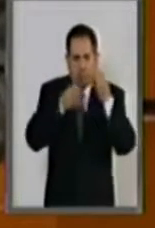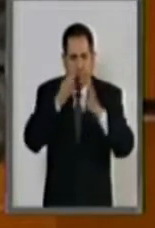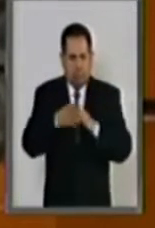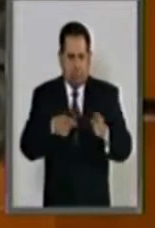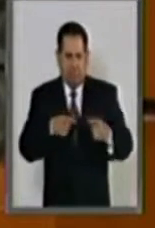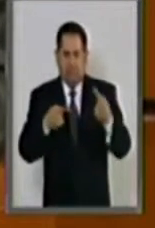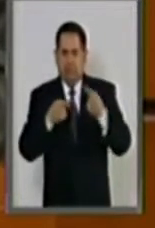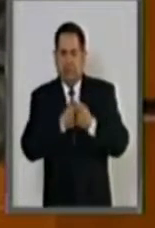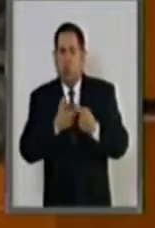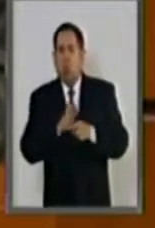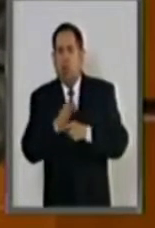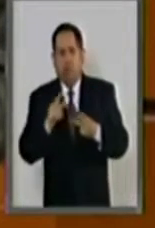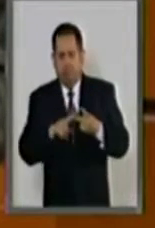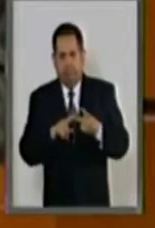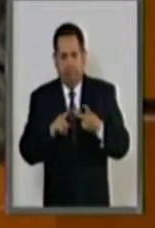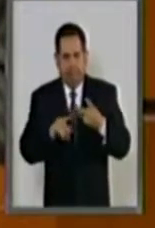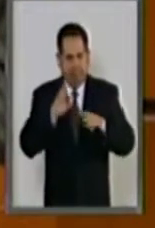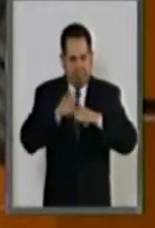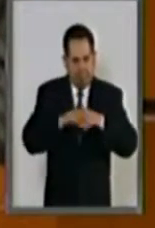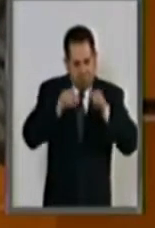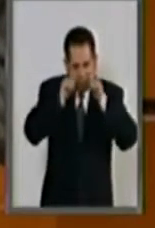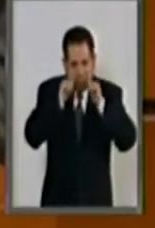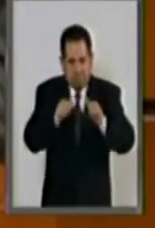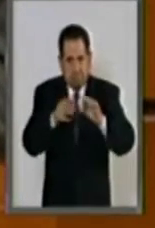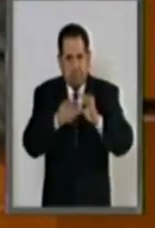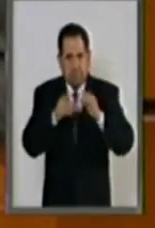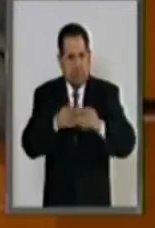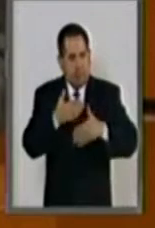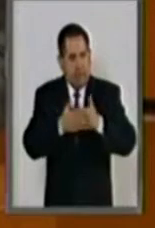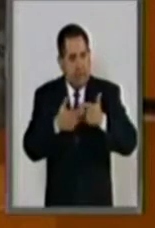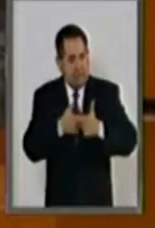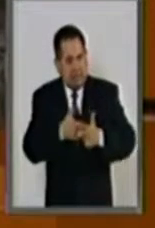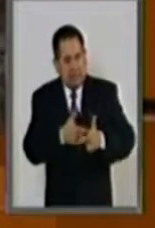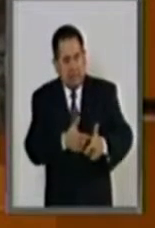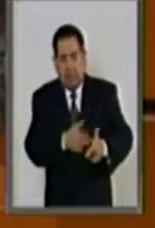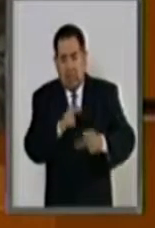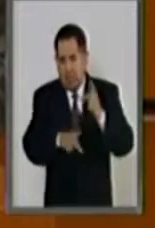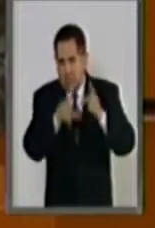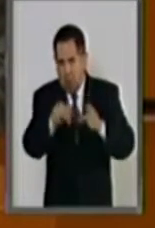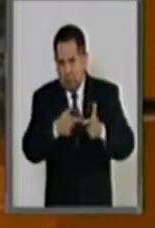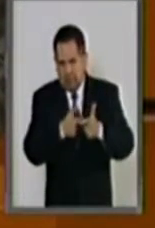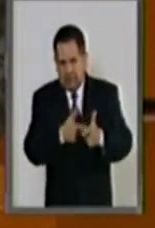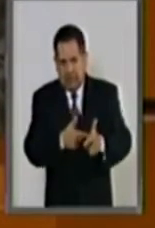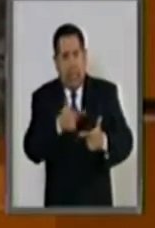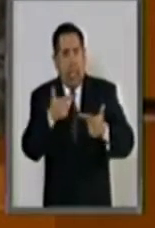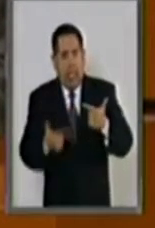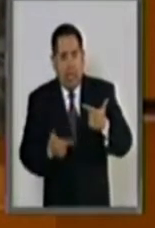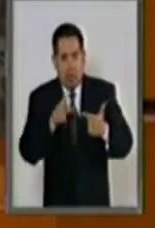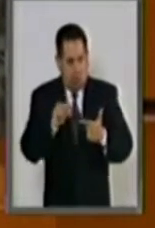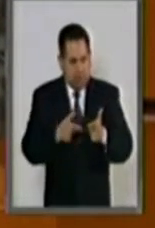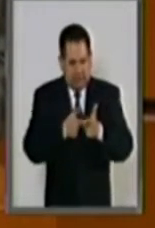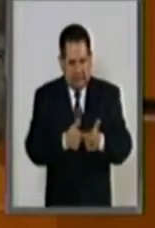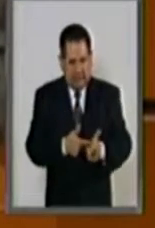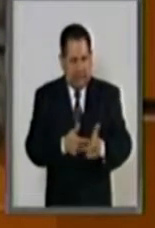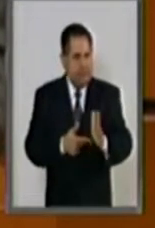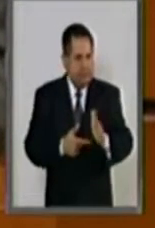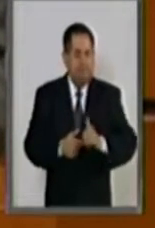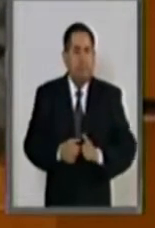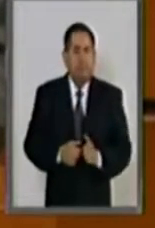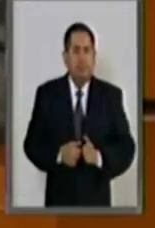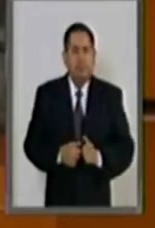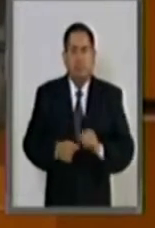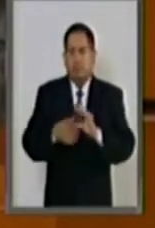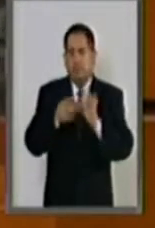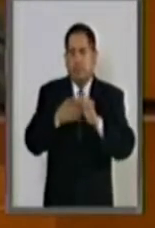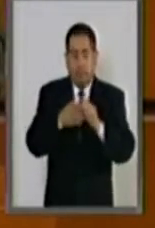contradicción, concentración, continuidad e inmediación. Como parte de